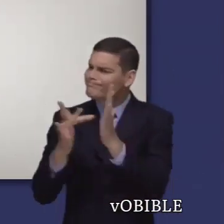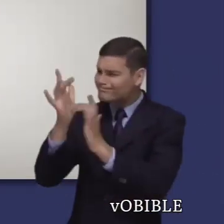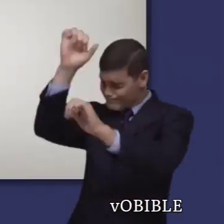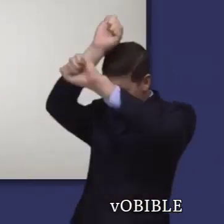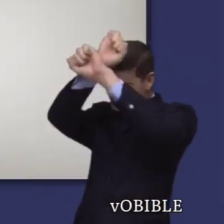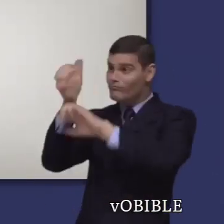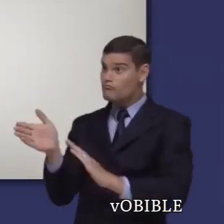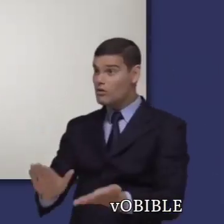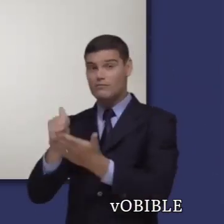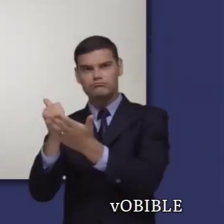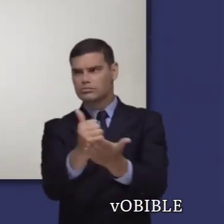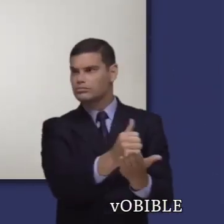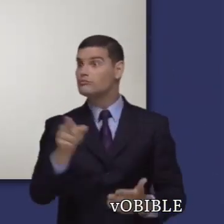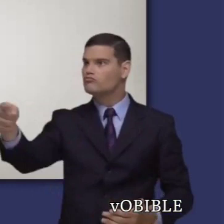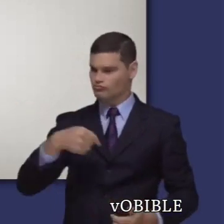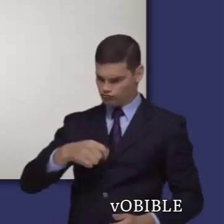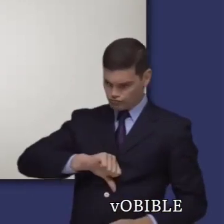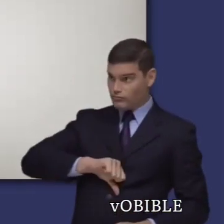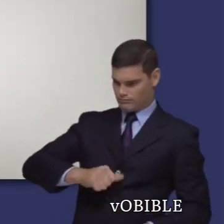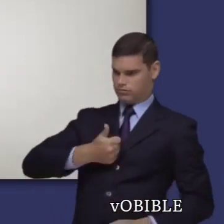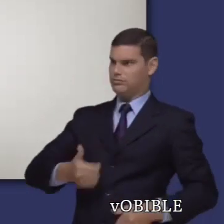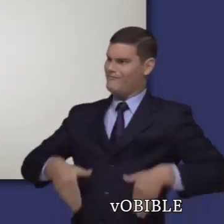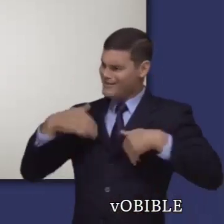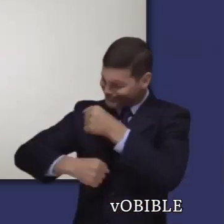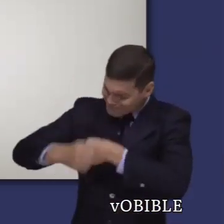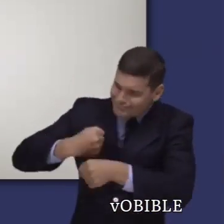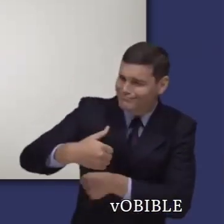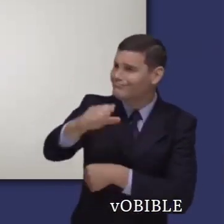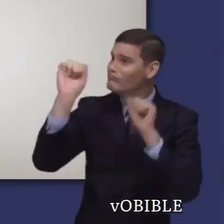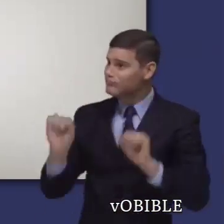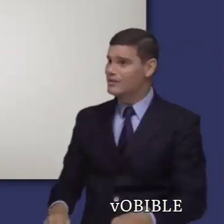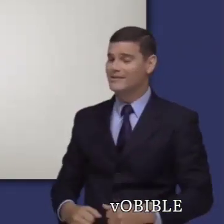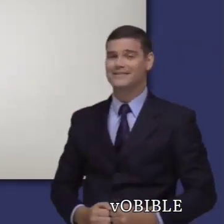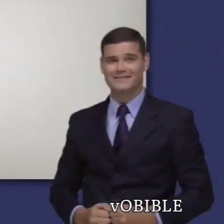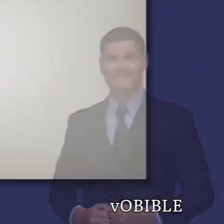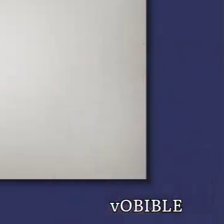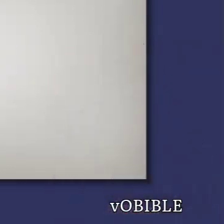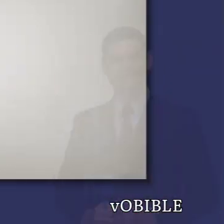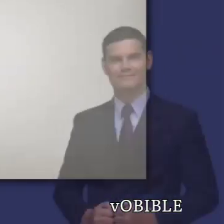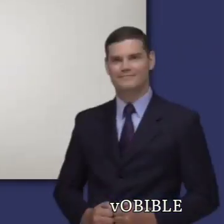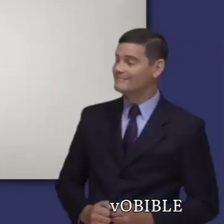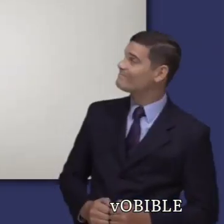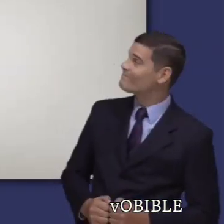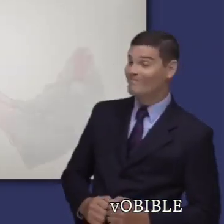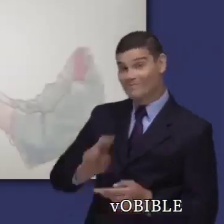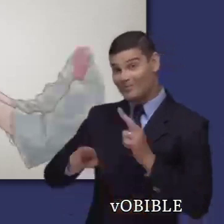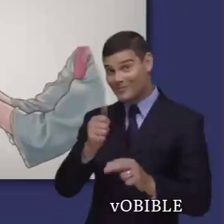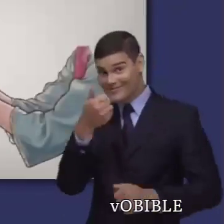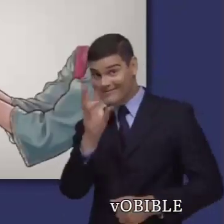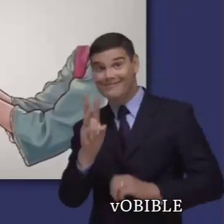al sacrificio de Jesucristo, es posible vencer al pecado y a la muerte. En el capítulo